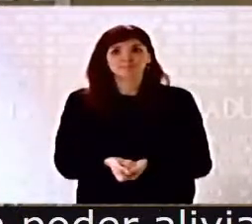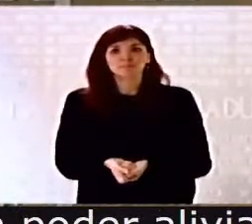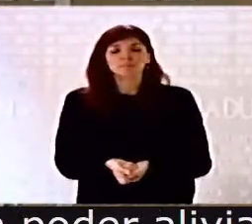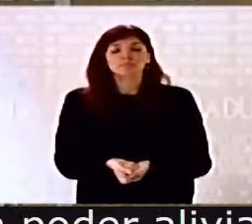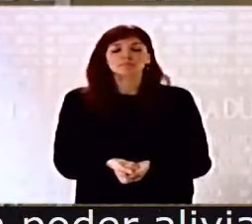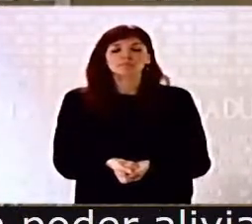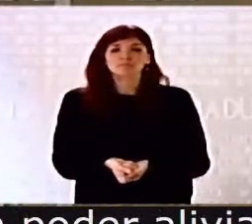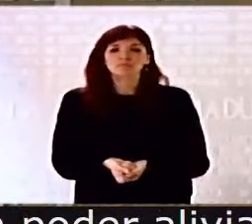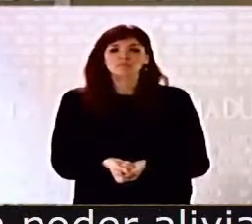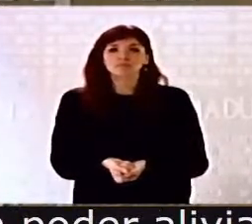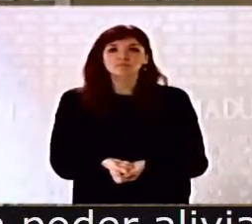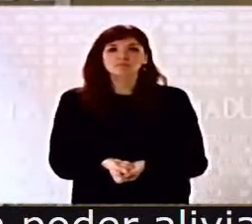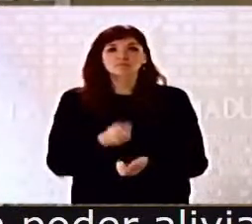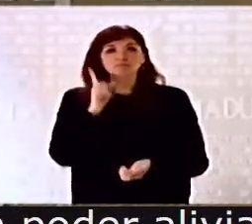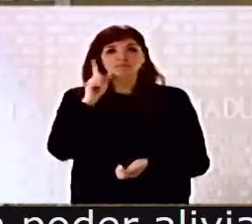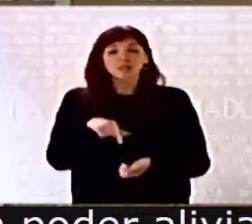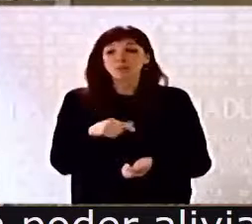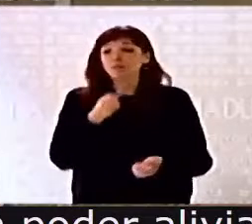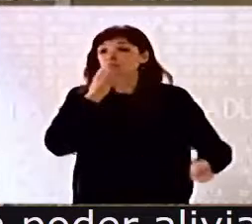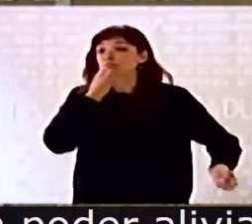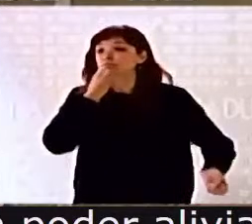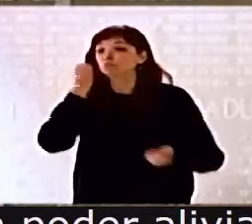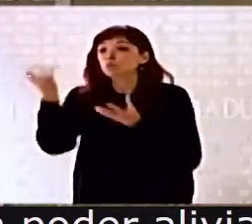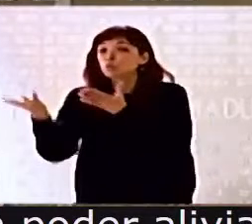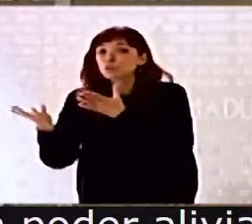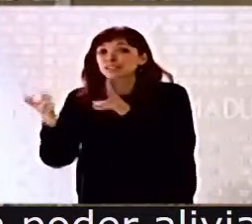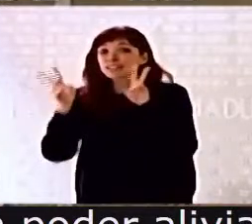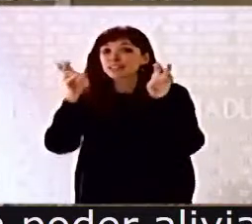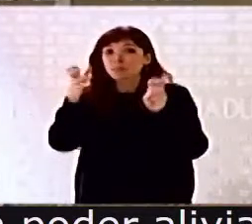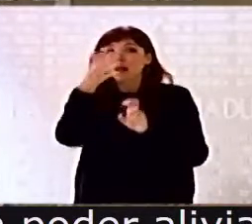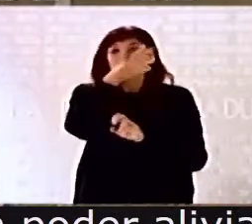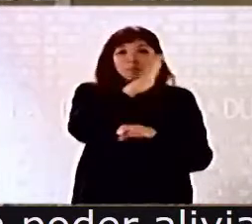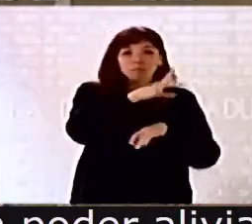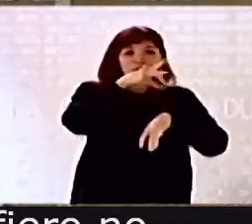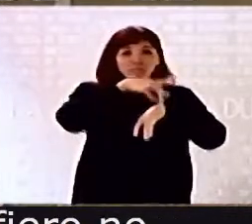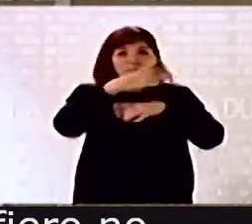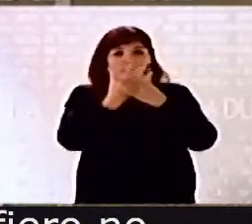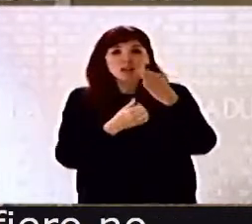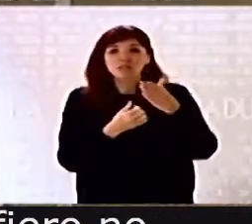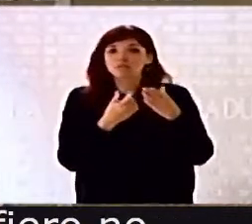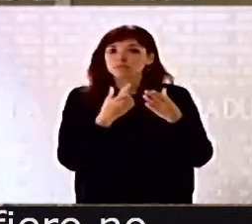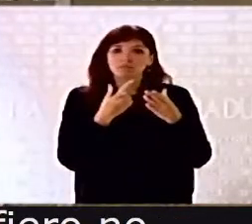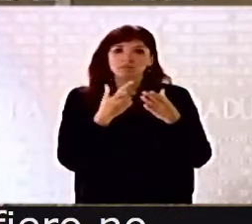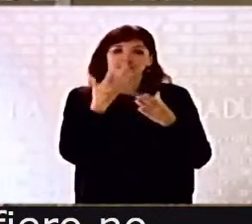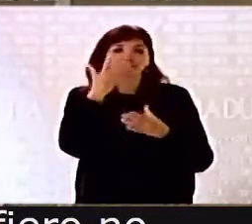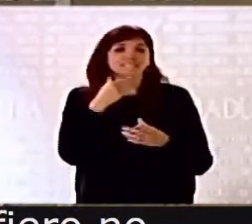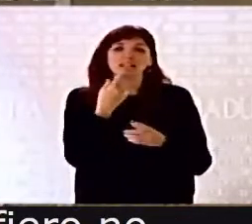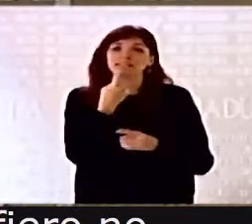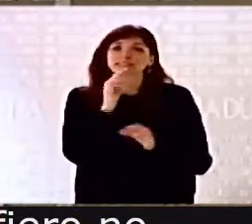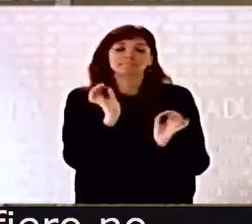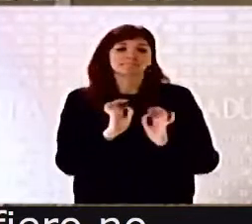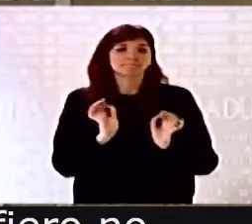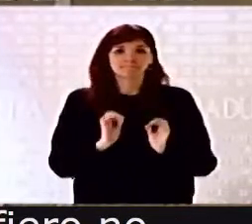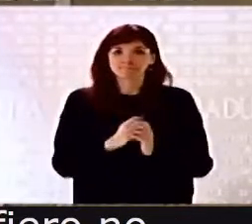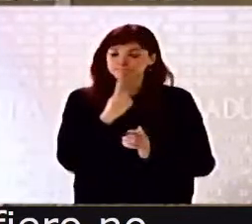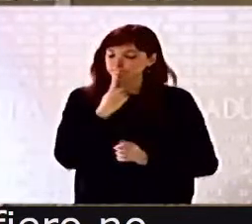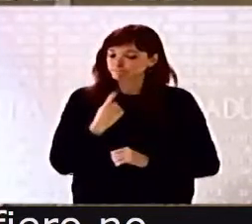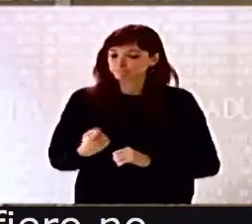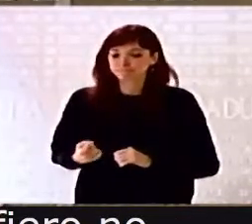Y luego prefiero no pronunciarme en relación a lo de las negligencias, porque yo